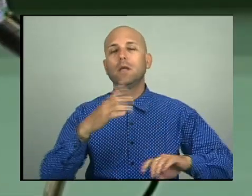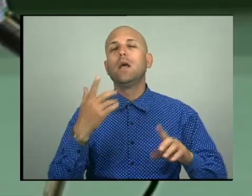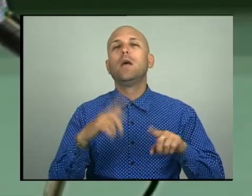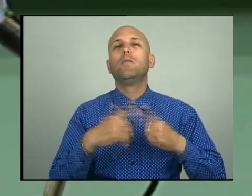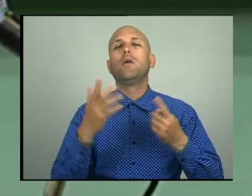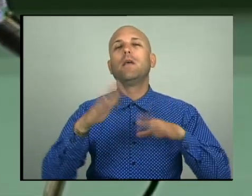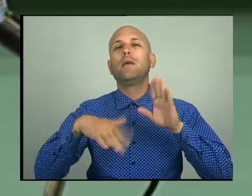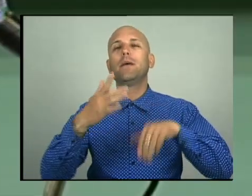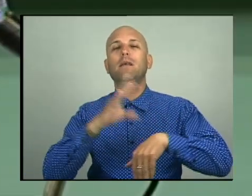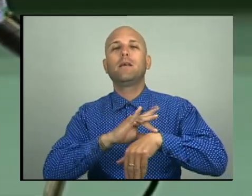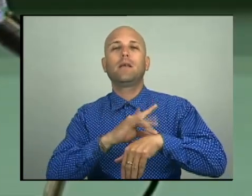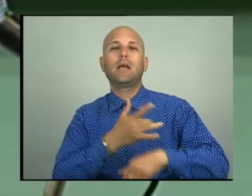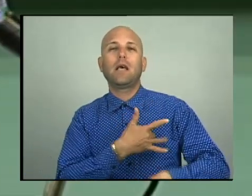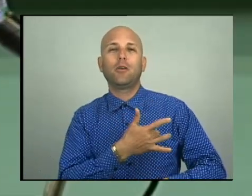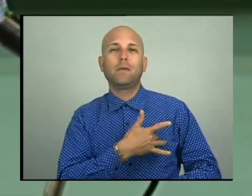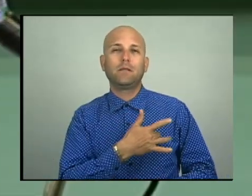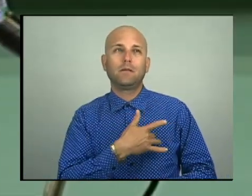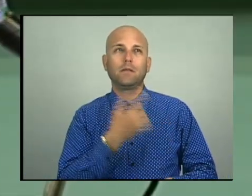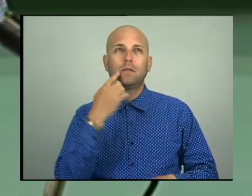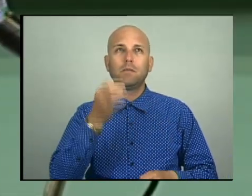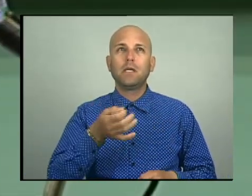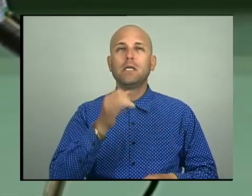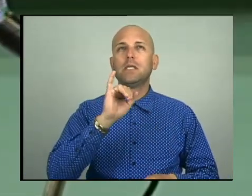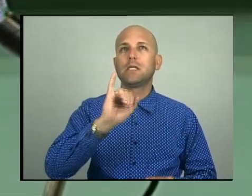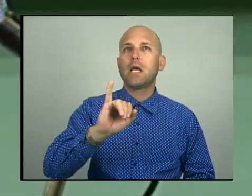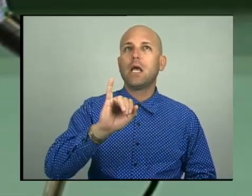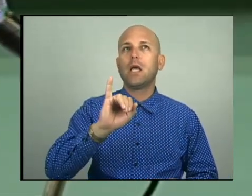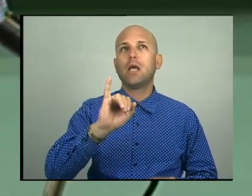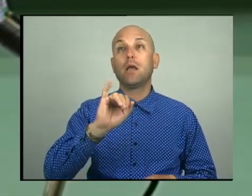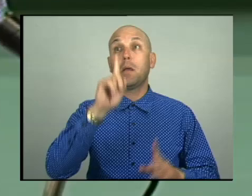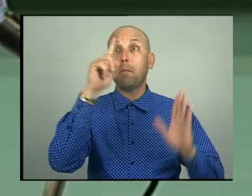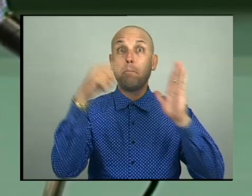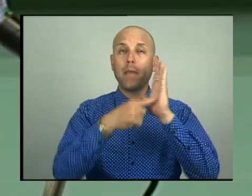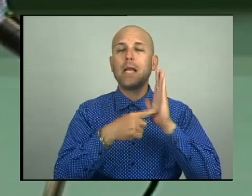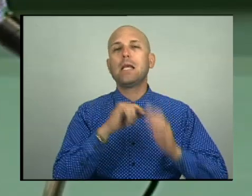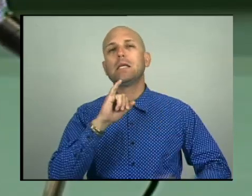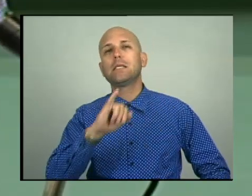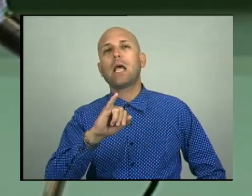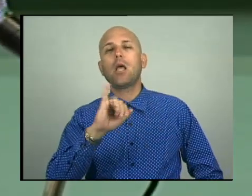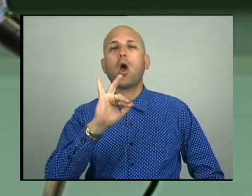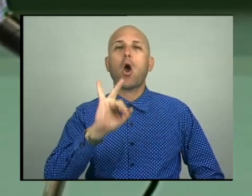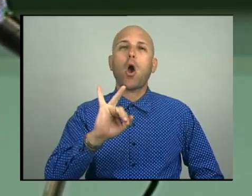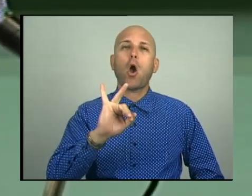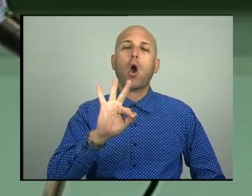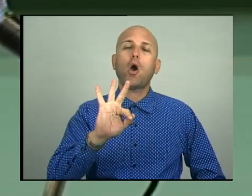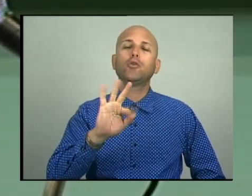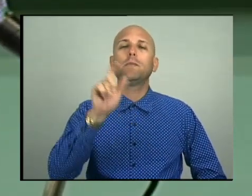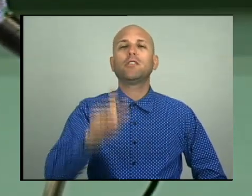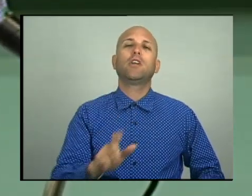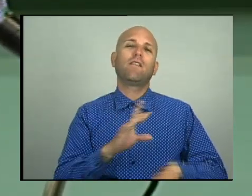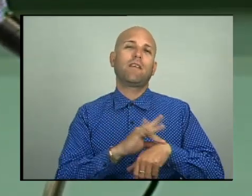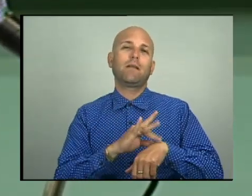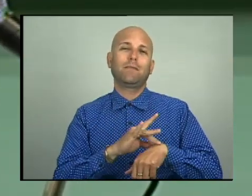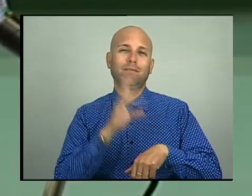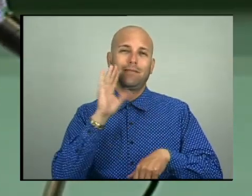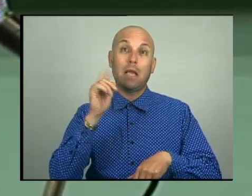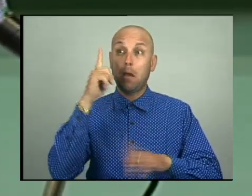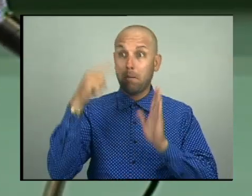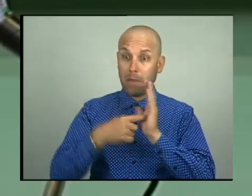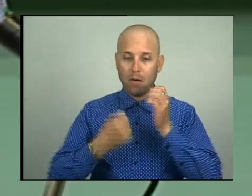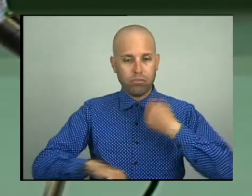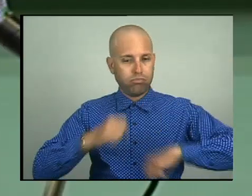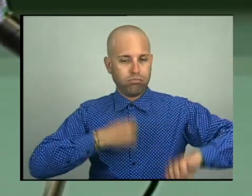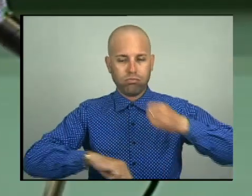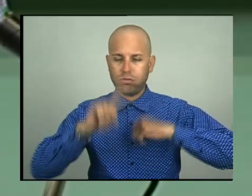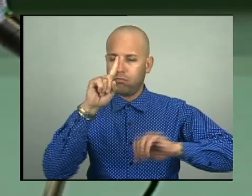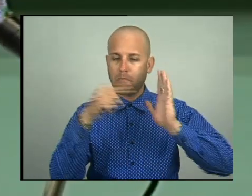cardiopatías es alrededor de entre 6 y 8 por cada 1000 nacidos vivos. El Fallot es alrededor del 10% de las